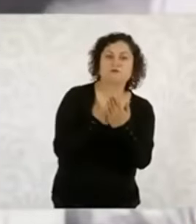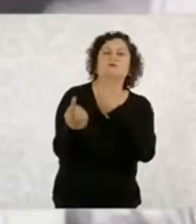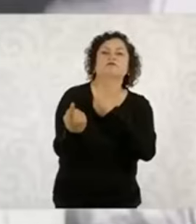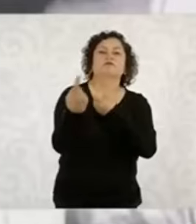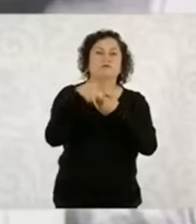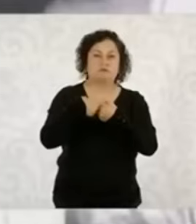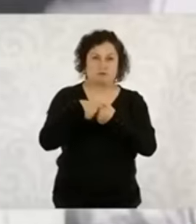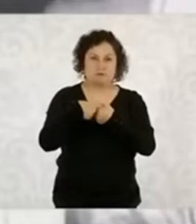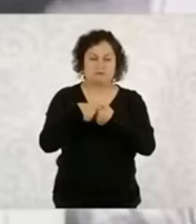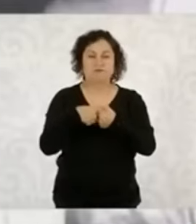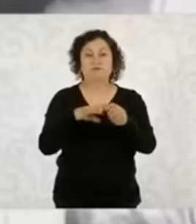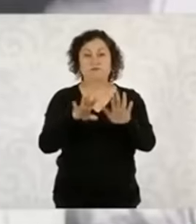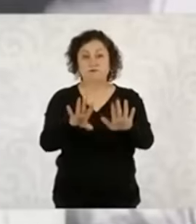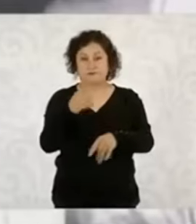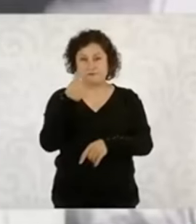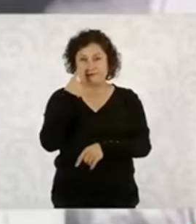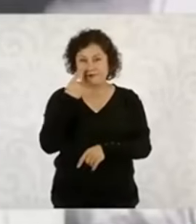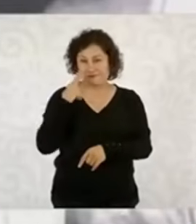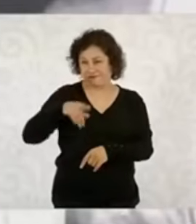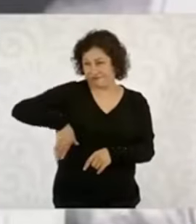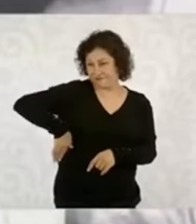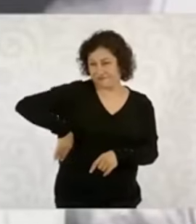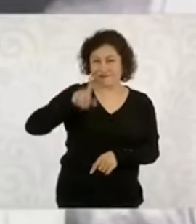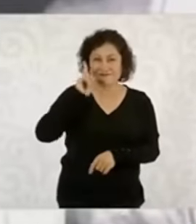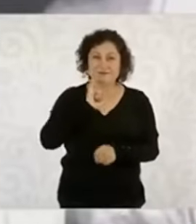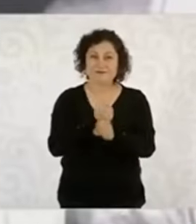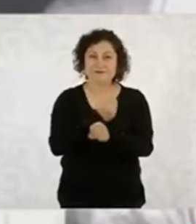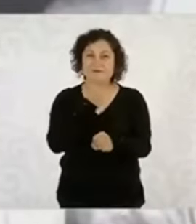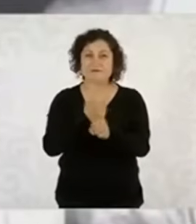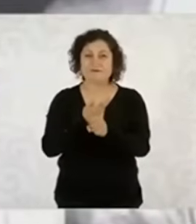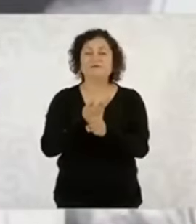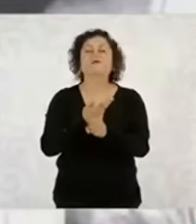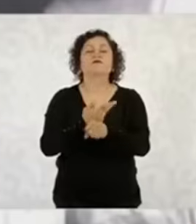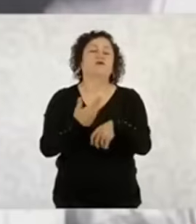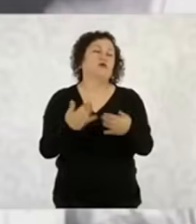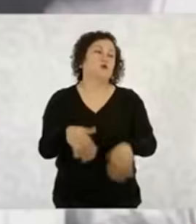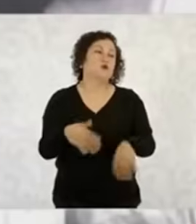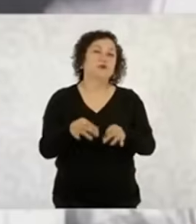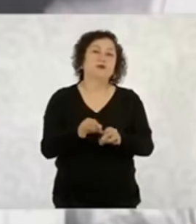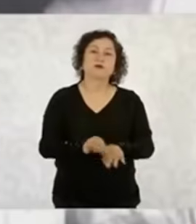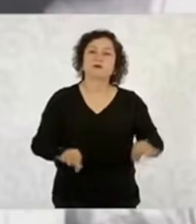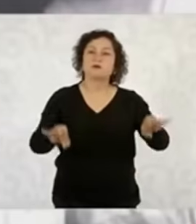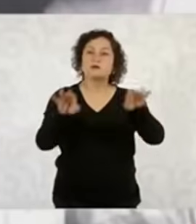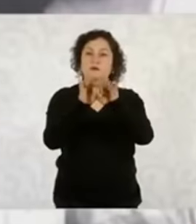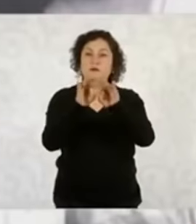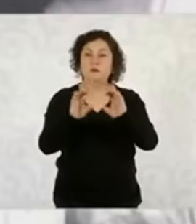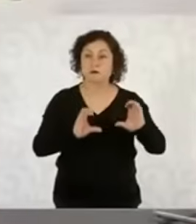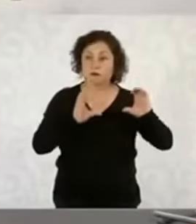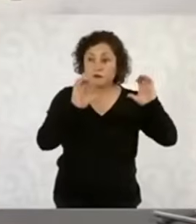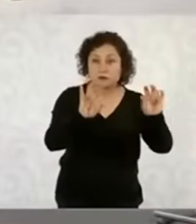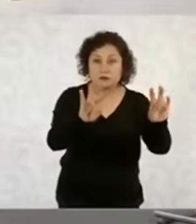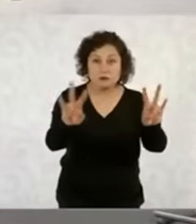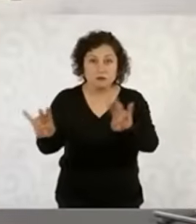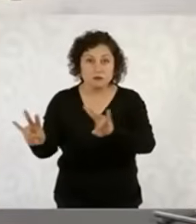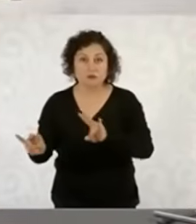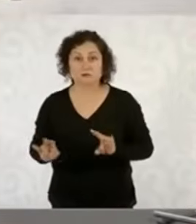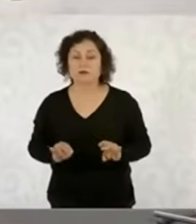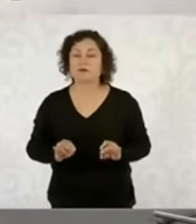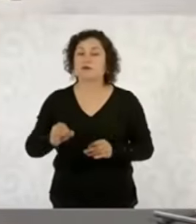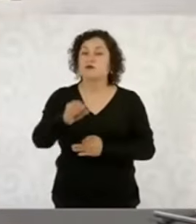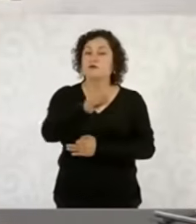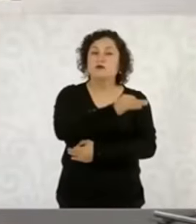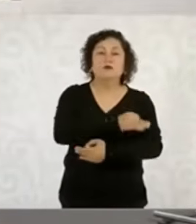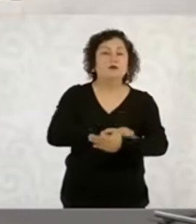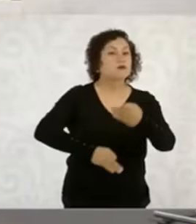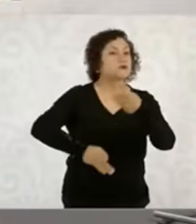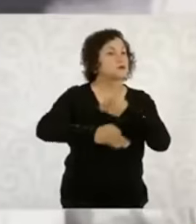muy importante lo que decía la secretaria, todo va a ser en territorio a partir de módulos de inscripción,